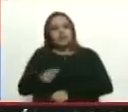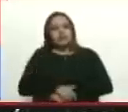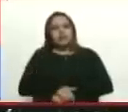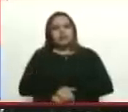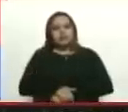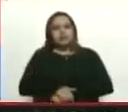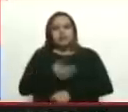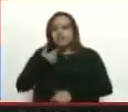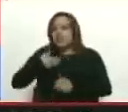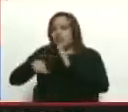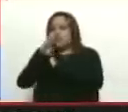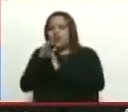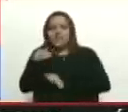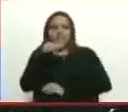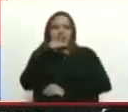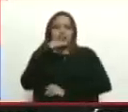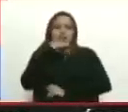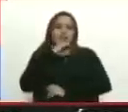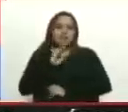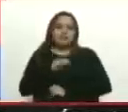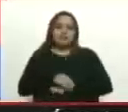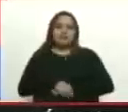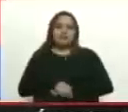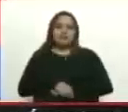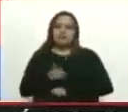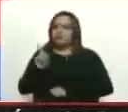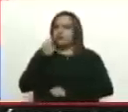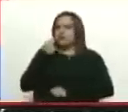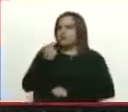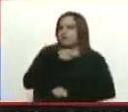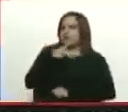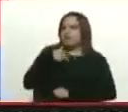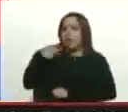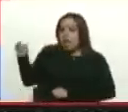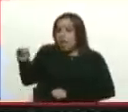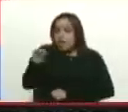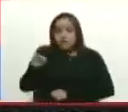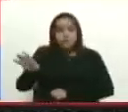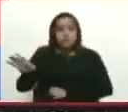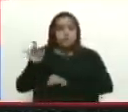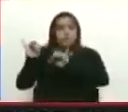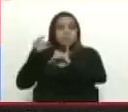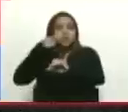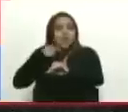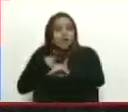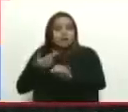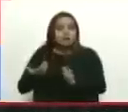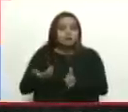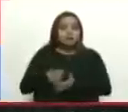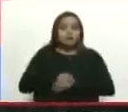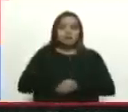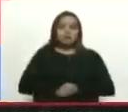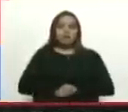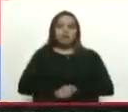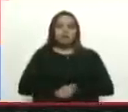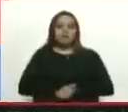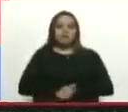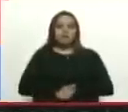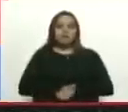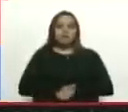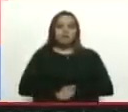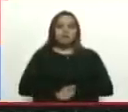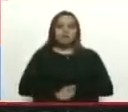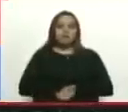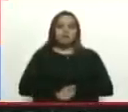fue bravo. O sea, no lo dijimos nosotros, son ellos. Son ellos, ahora.